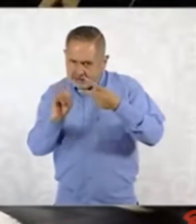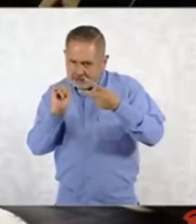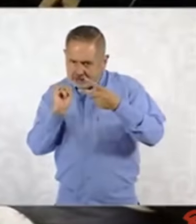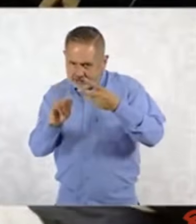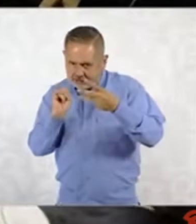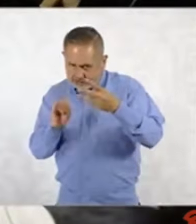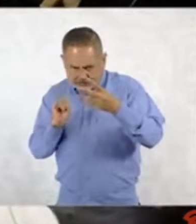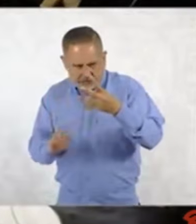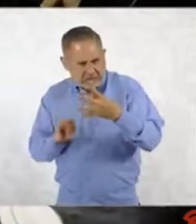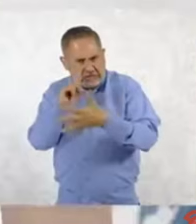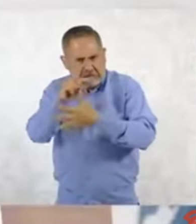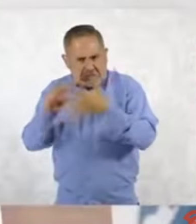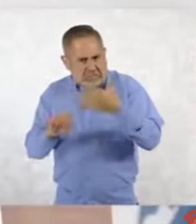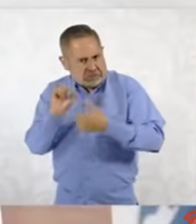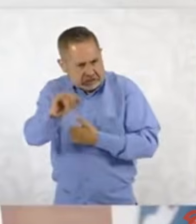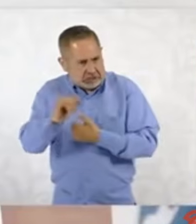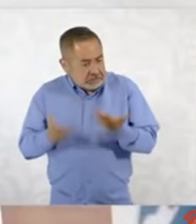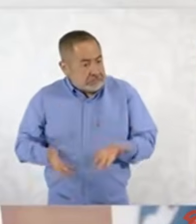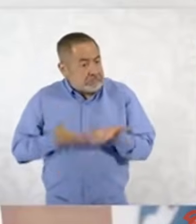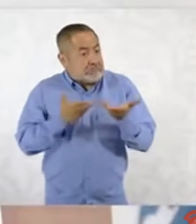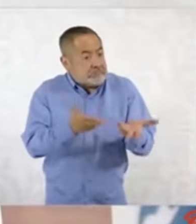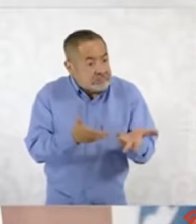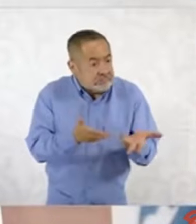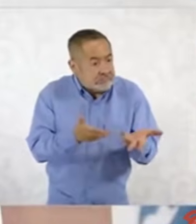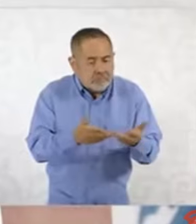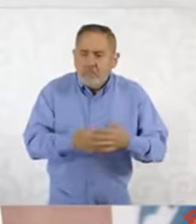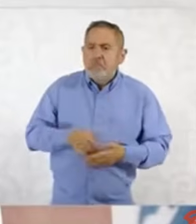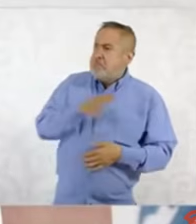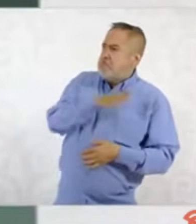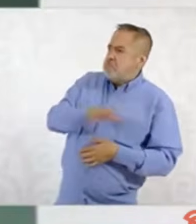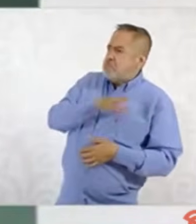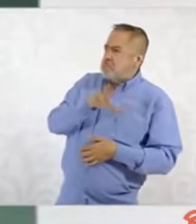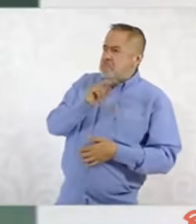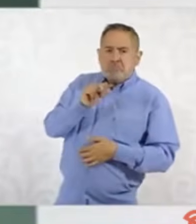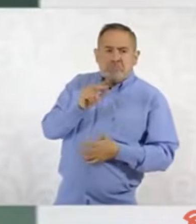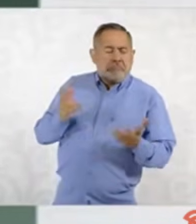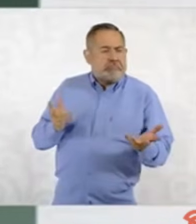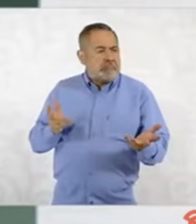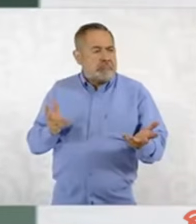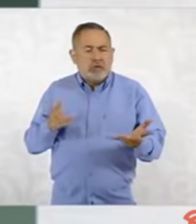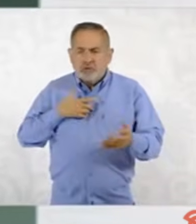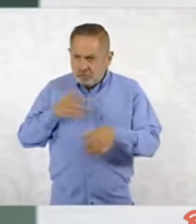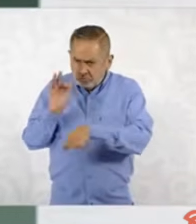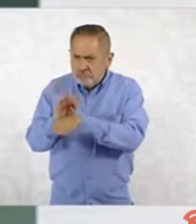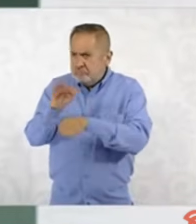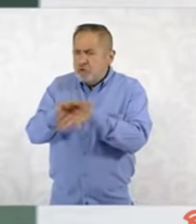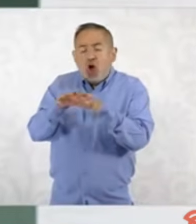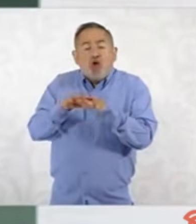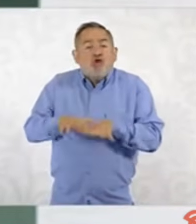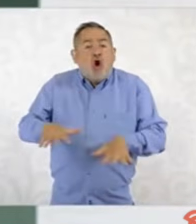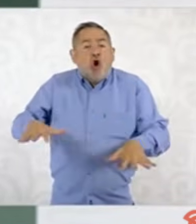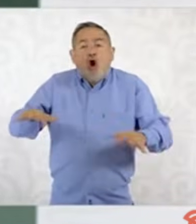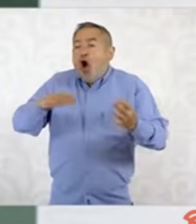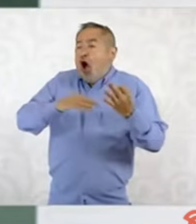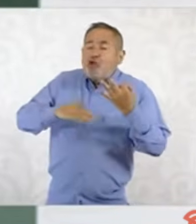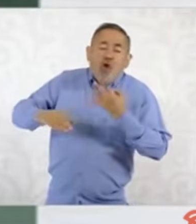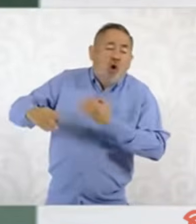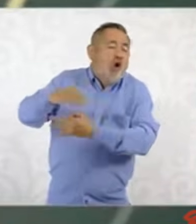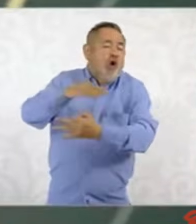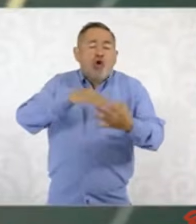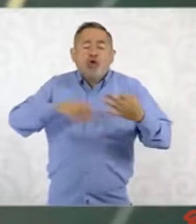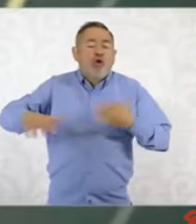con el Gobierno de la República, vamos a seguir trabajando para beneficiar a todo el magisterio de toda